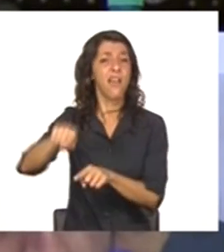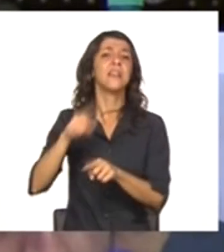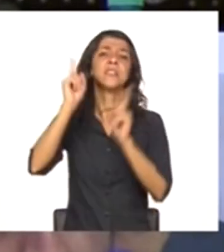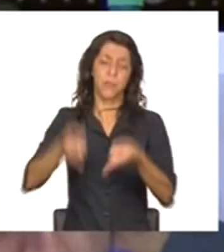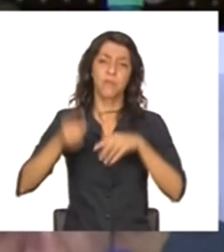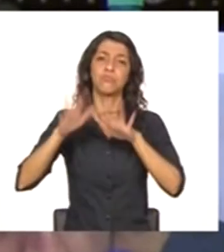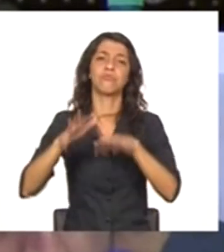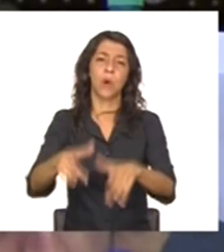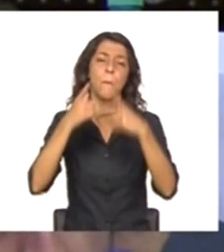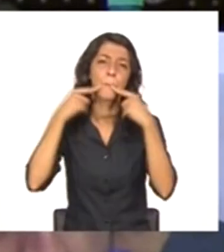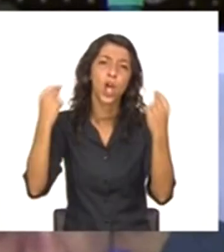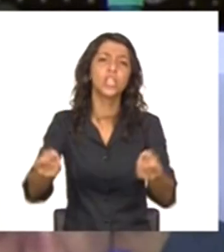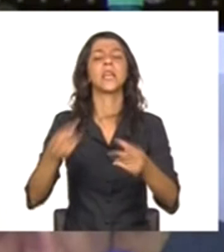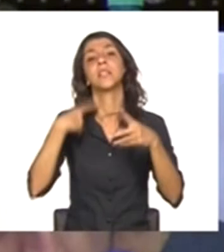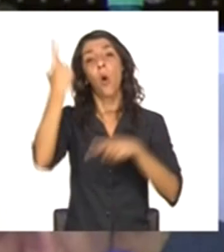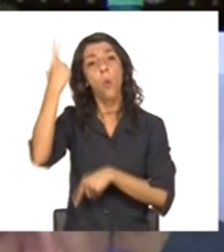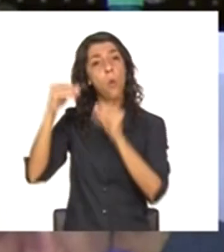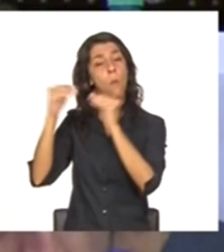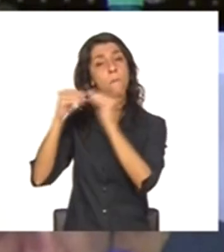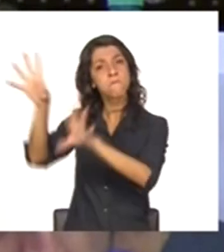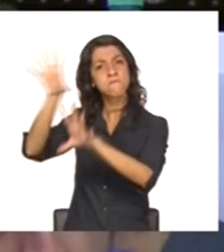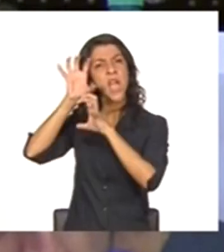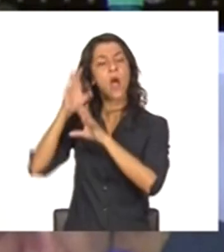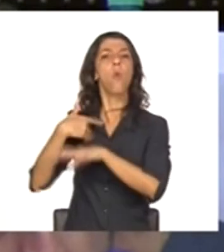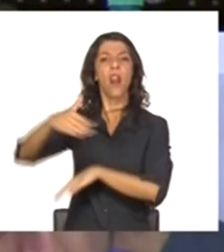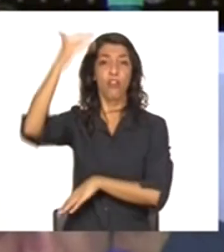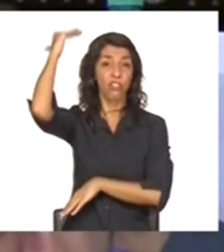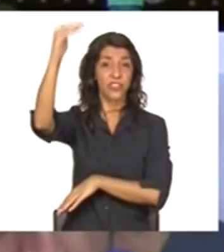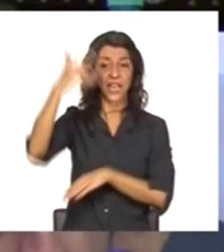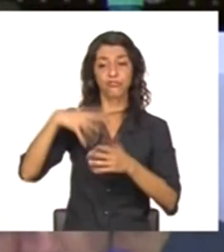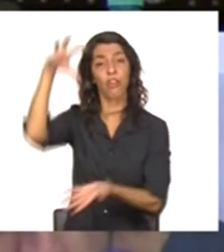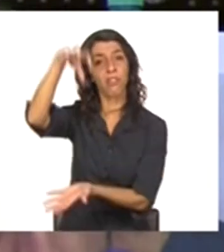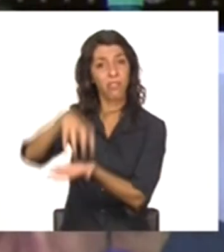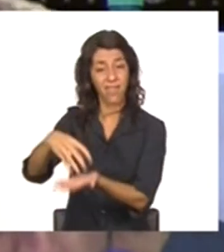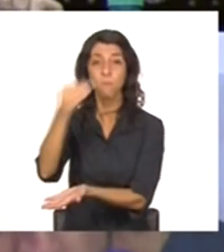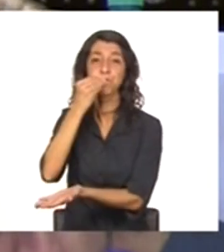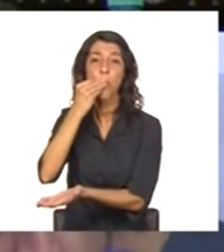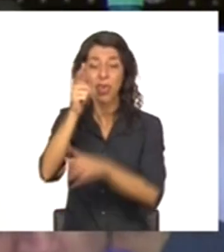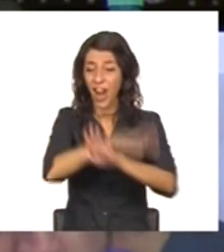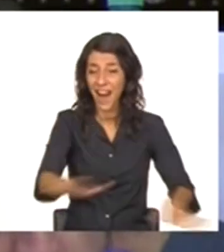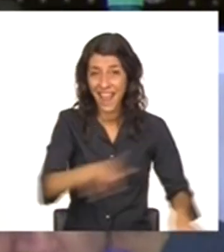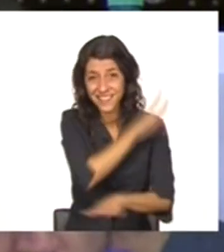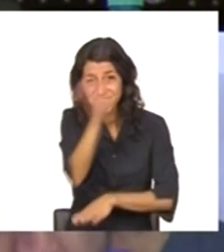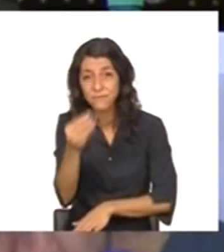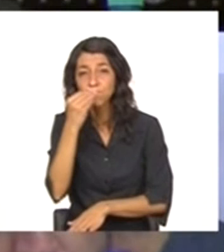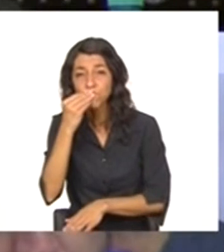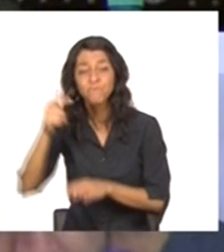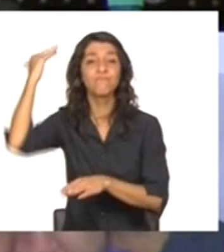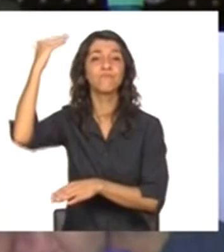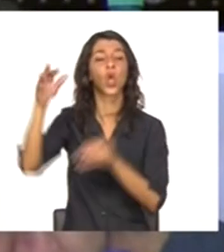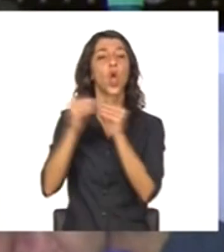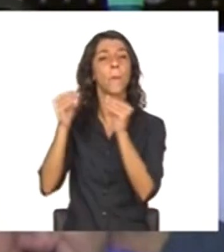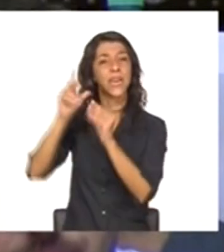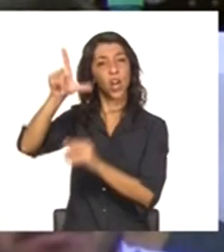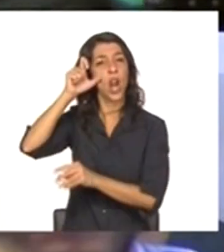estallido y hubo un compañero que trepado al techo de un comedor donde comían los pibes, el compañero Pocho Leprati,